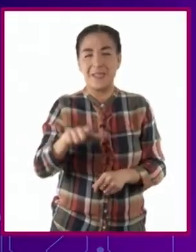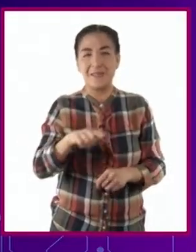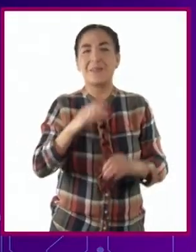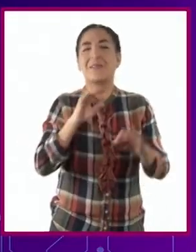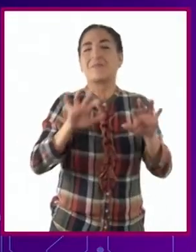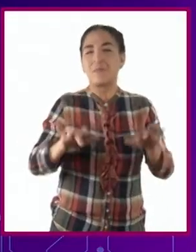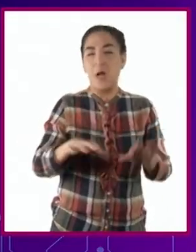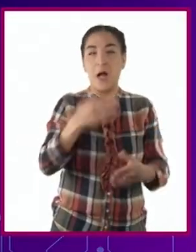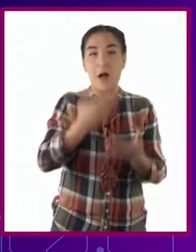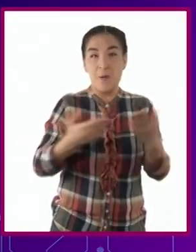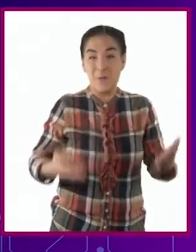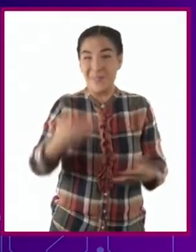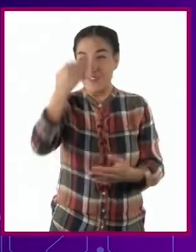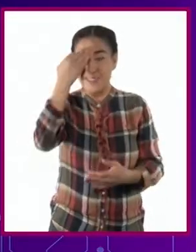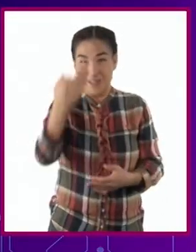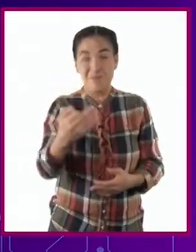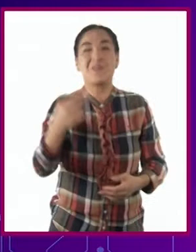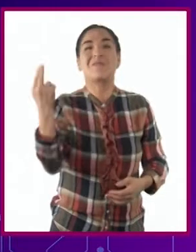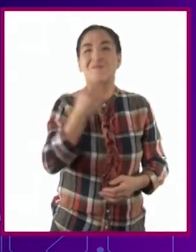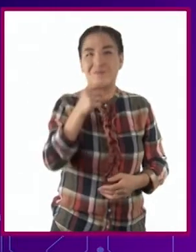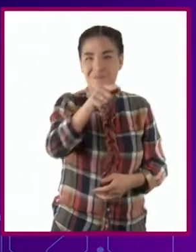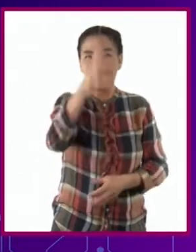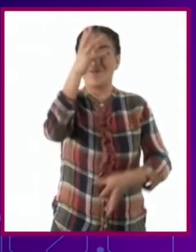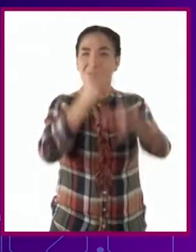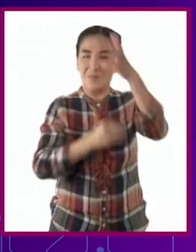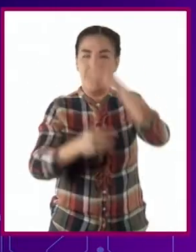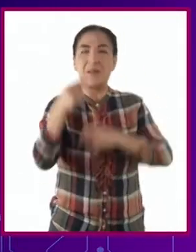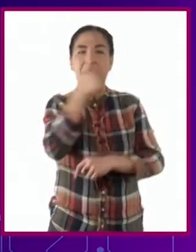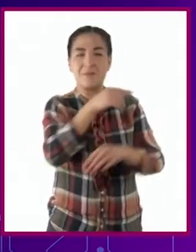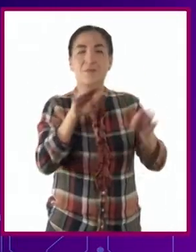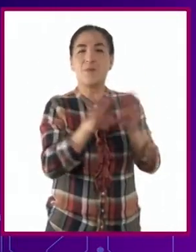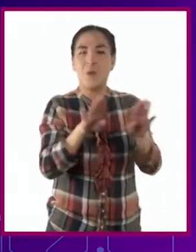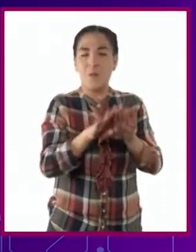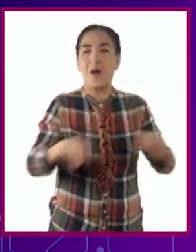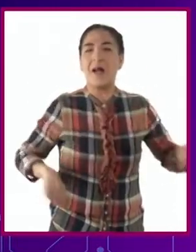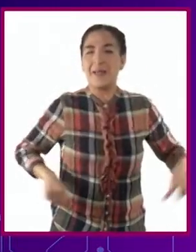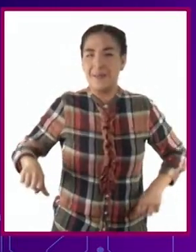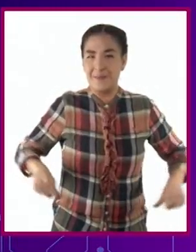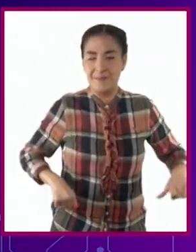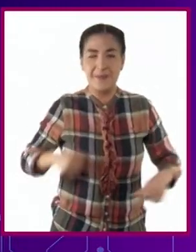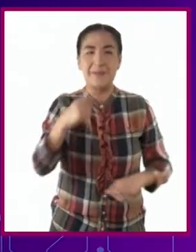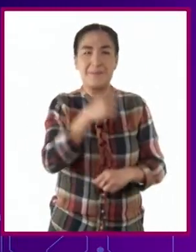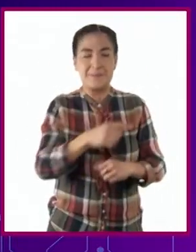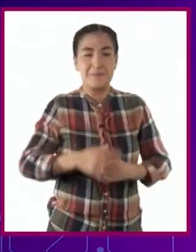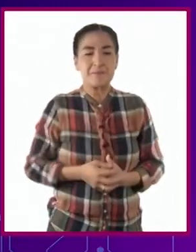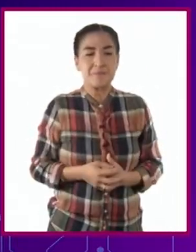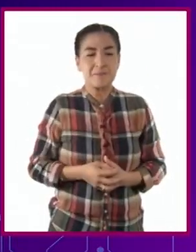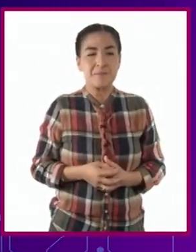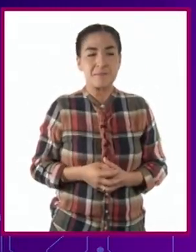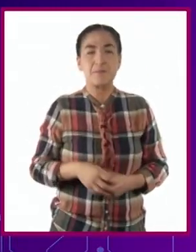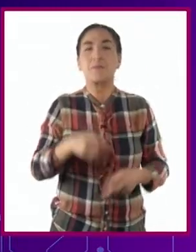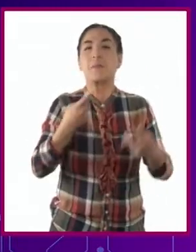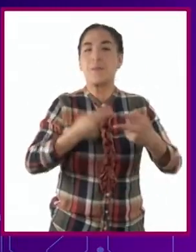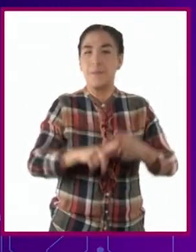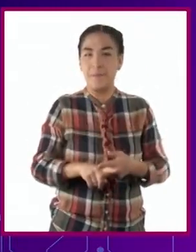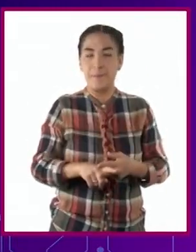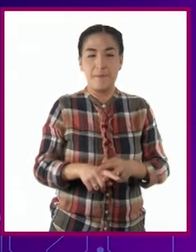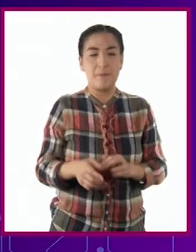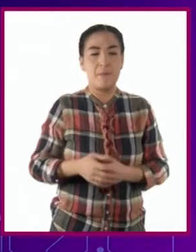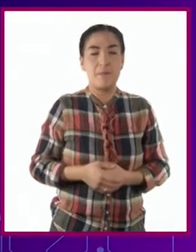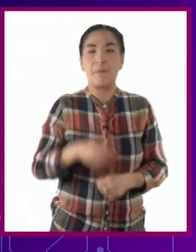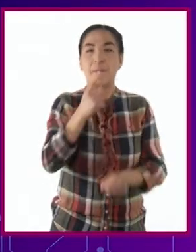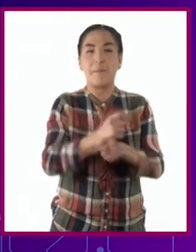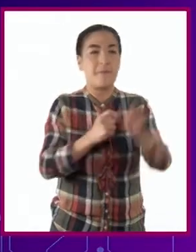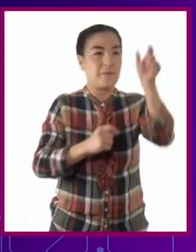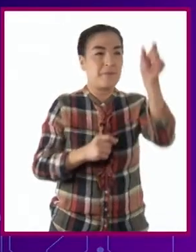se requiere de esta herramienta para desarrollar diversas actividades. Iniciemos entonces en la celda